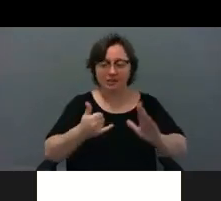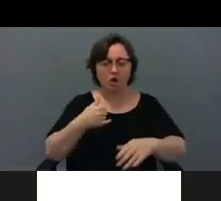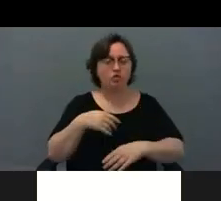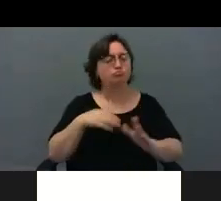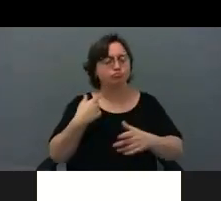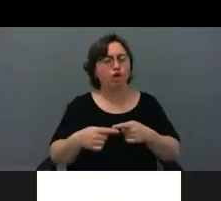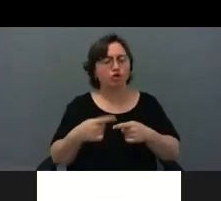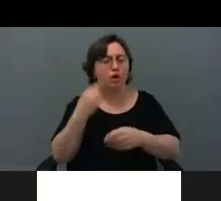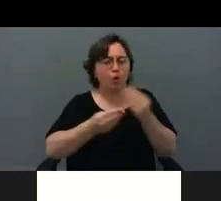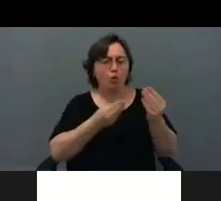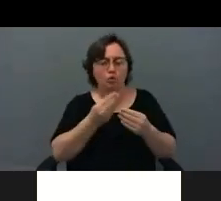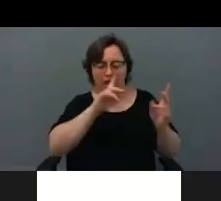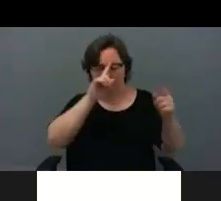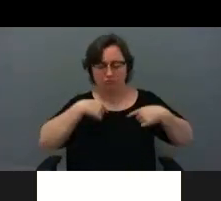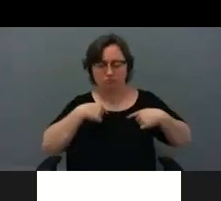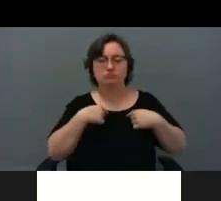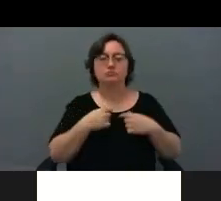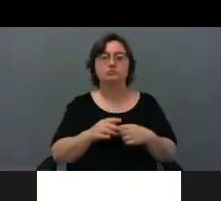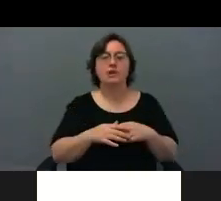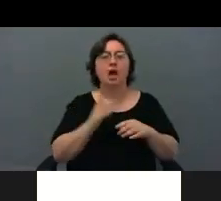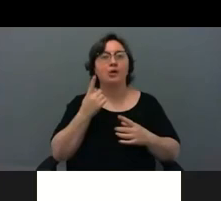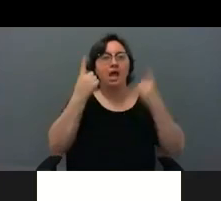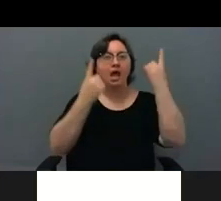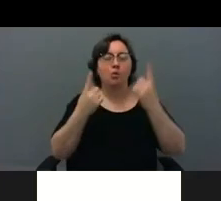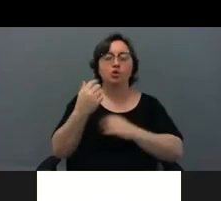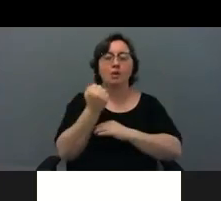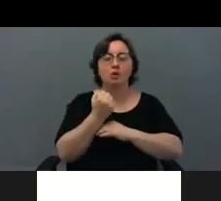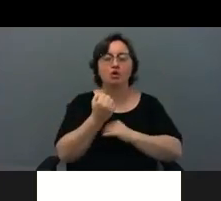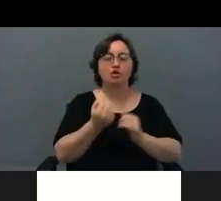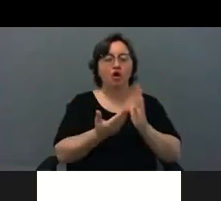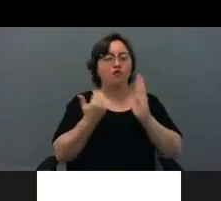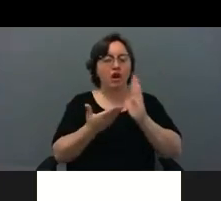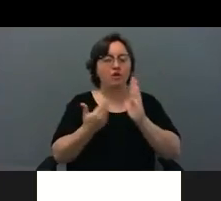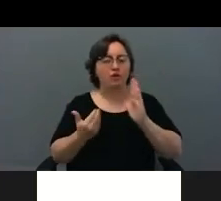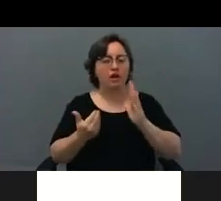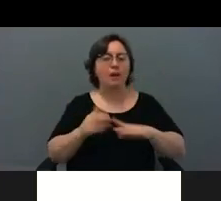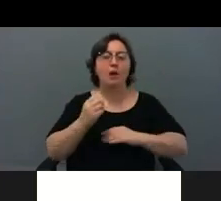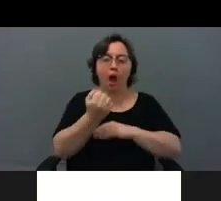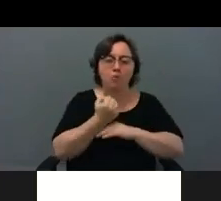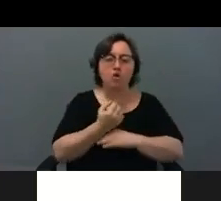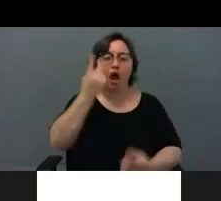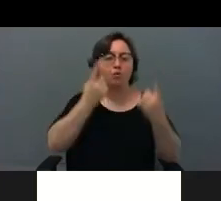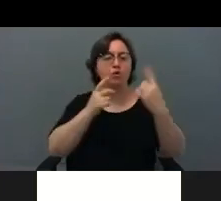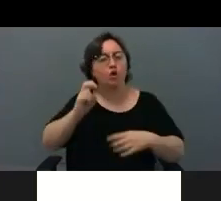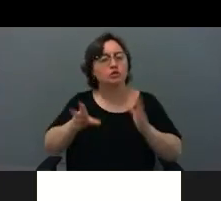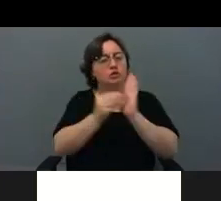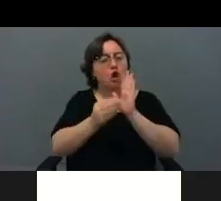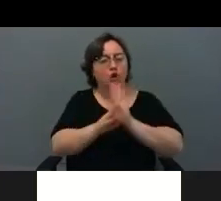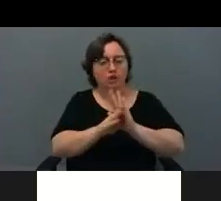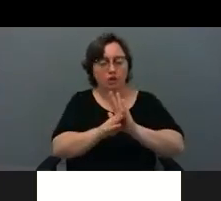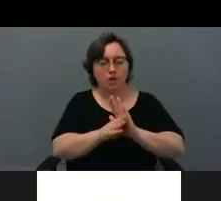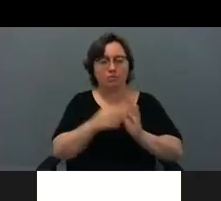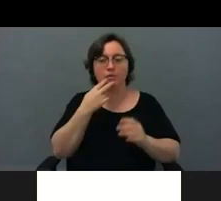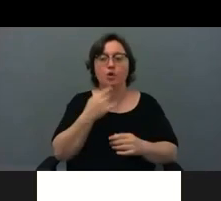conseguido que nos quiten algunos apoyos todavía tenemos, que es que el catering de